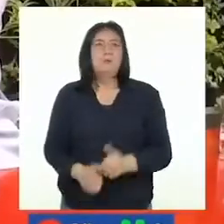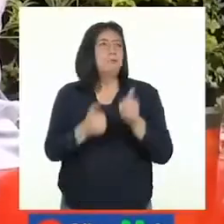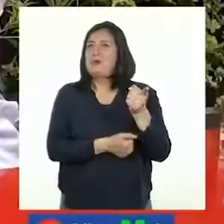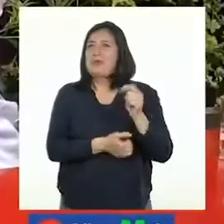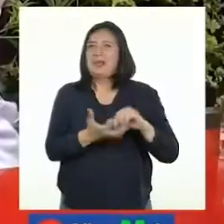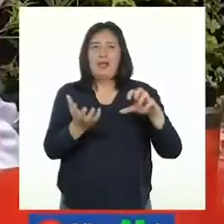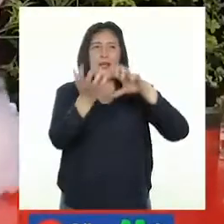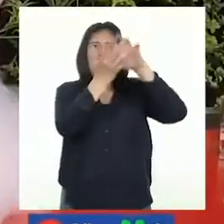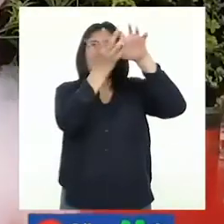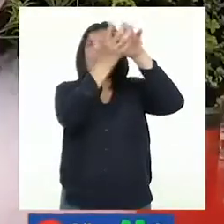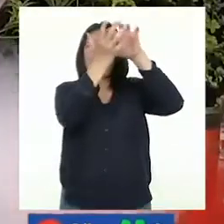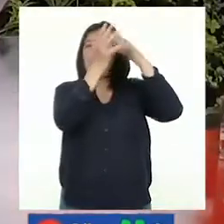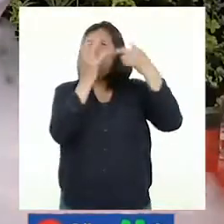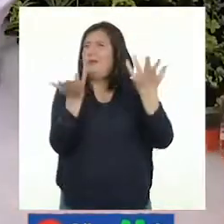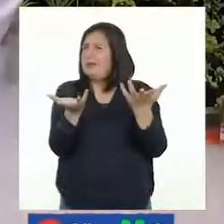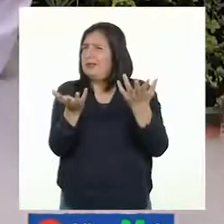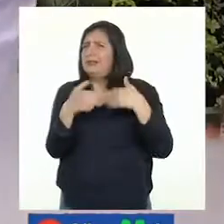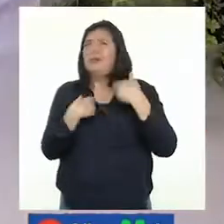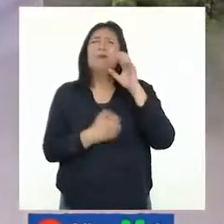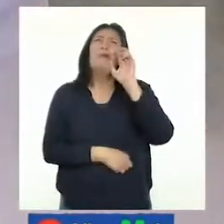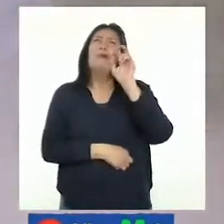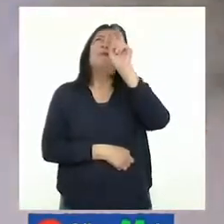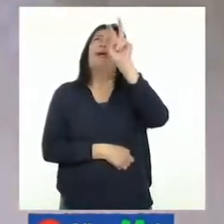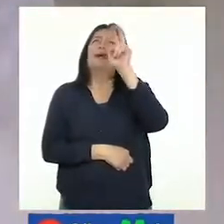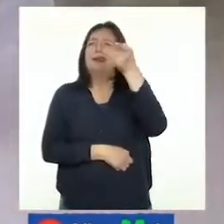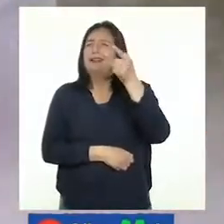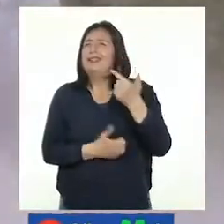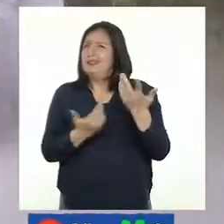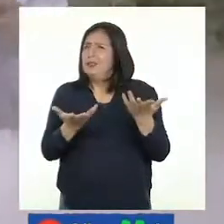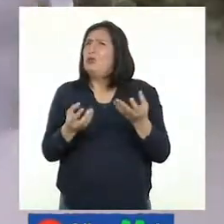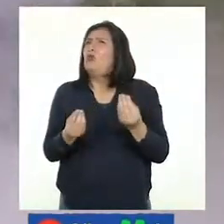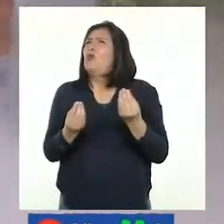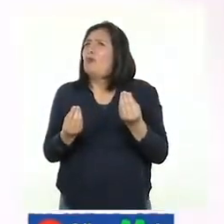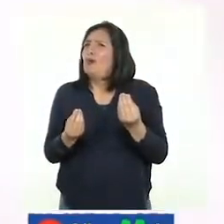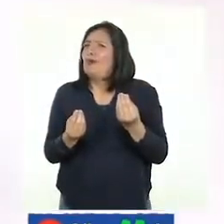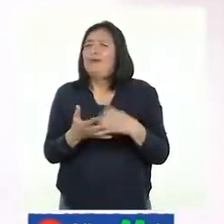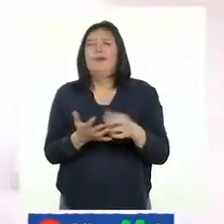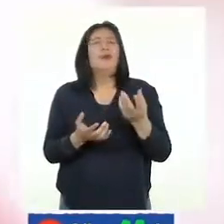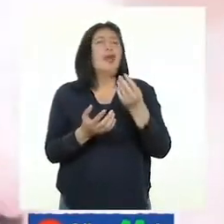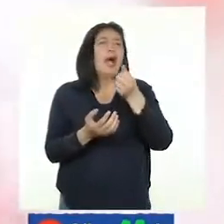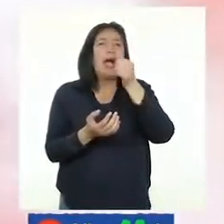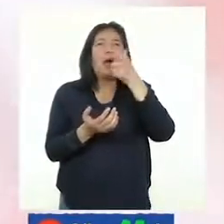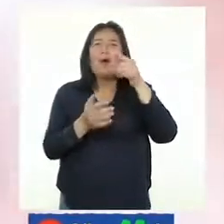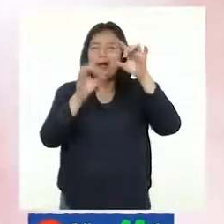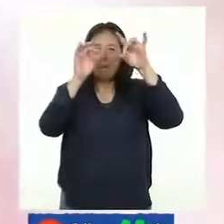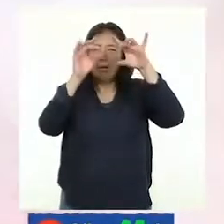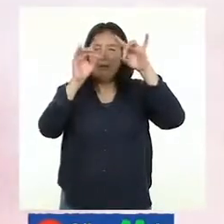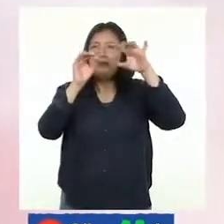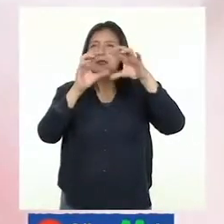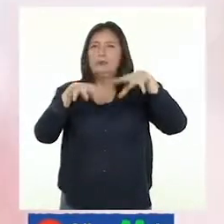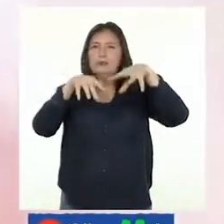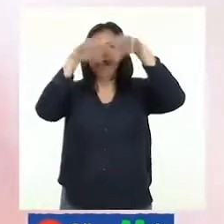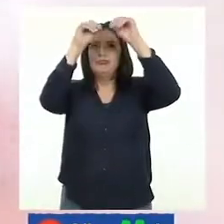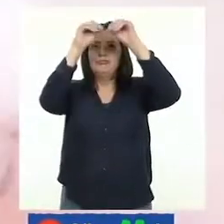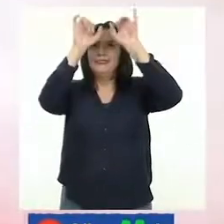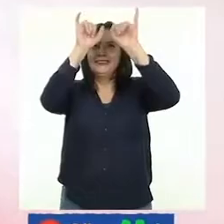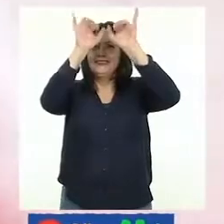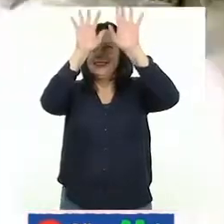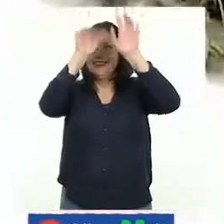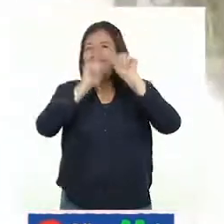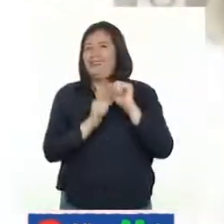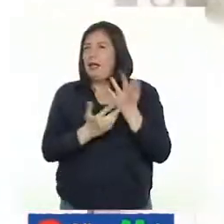Genial. Pues son masas que podemos observar y están formadas por gotas de agua suspendidas en el